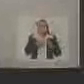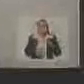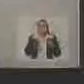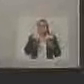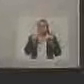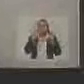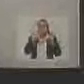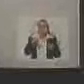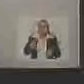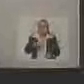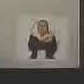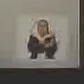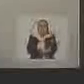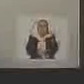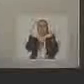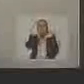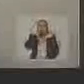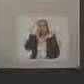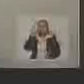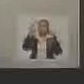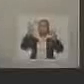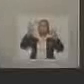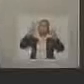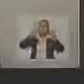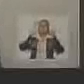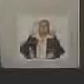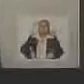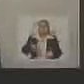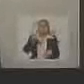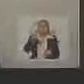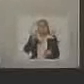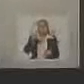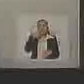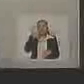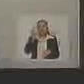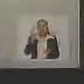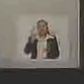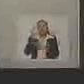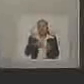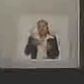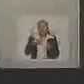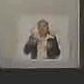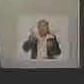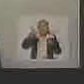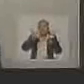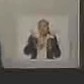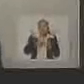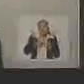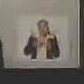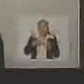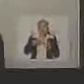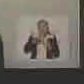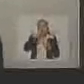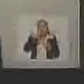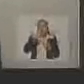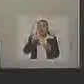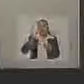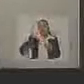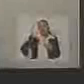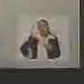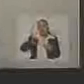la delegación Benito Juárez se ha venido para abajo. Es por eso que quiero volver a gobernar y gobernar mejor que